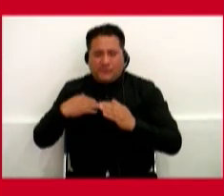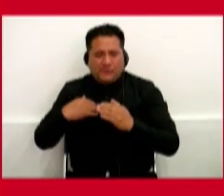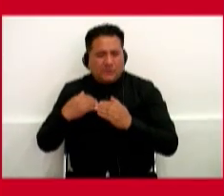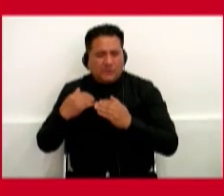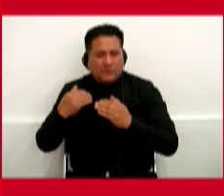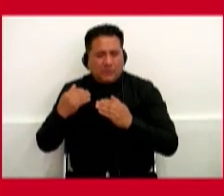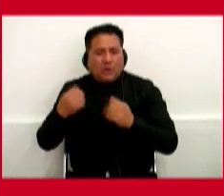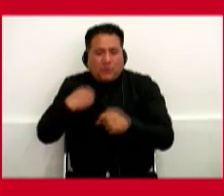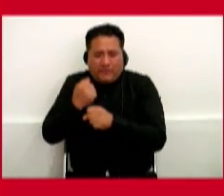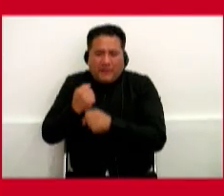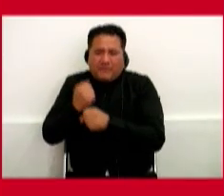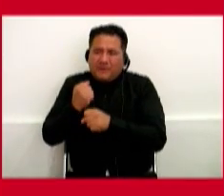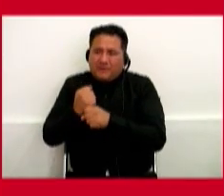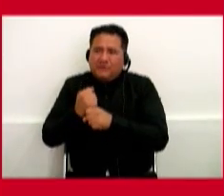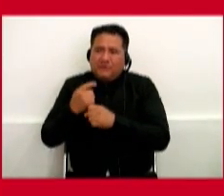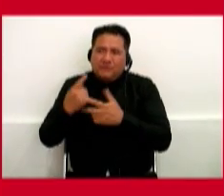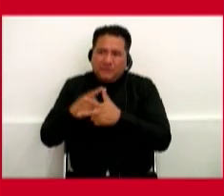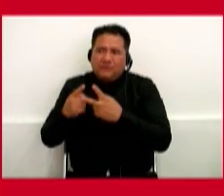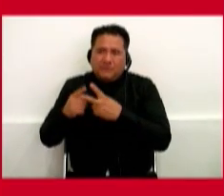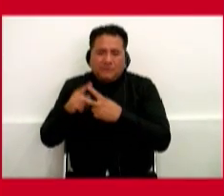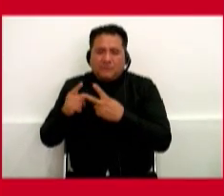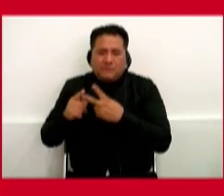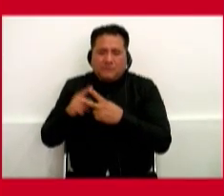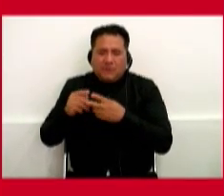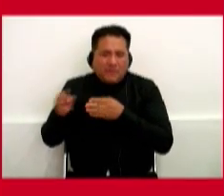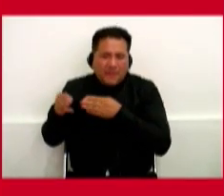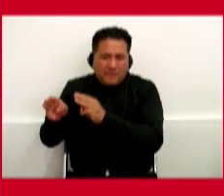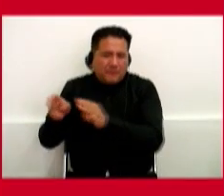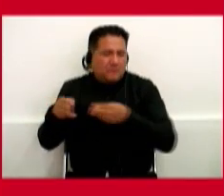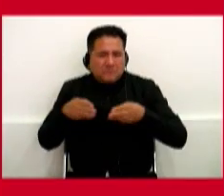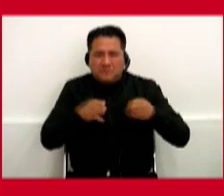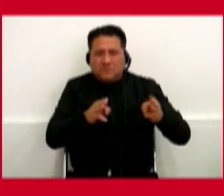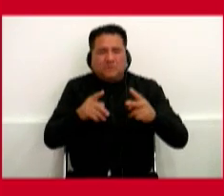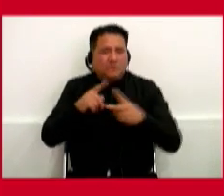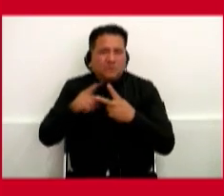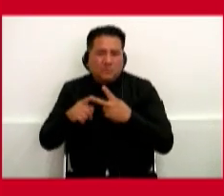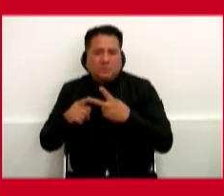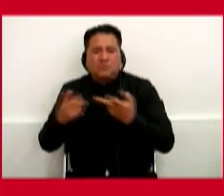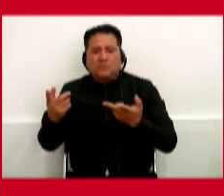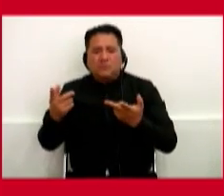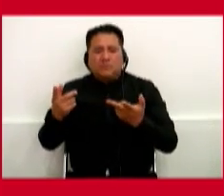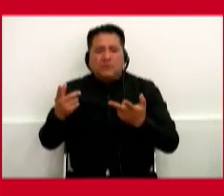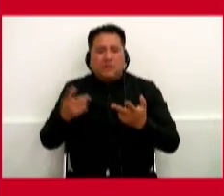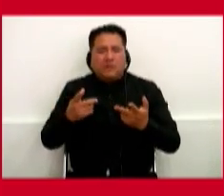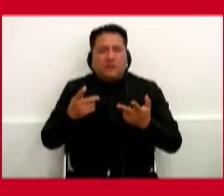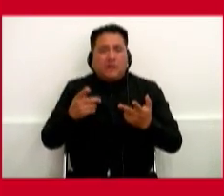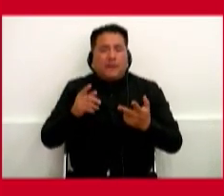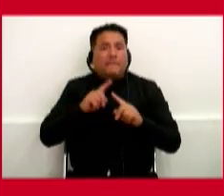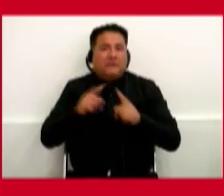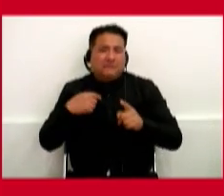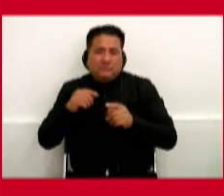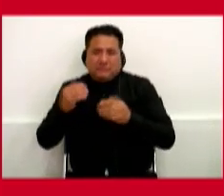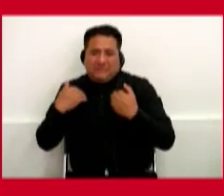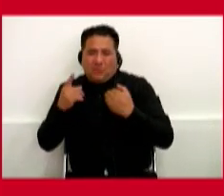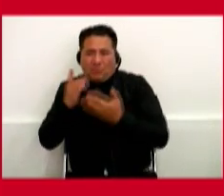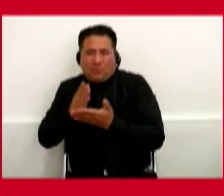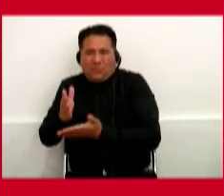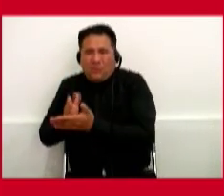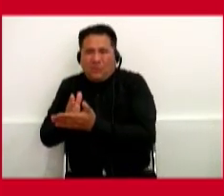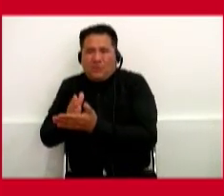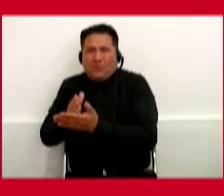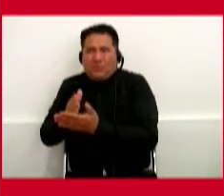tratando o trabajando con un medio continuo, quizás me conviene trabajarlo con el método de elementos finitos. Pero si ya tengo problemas de